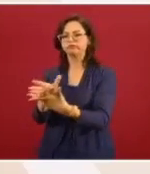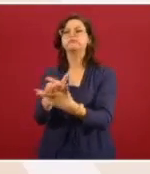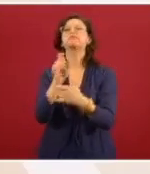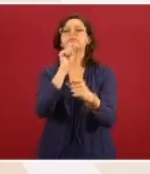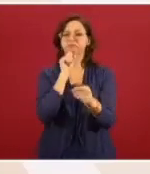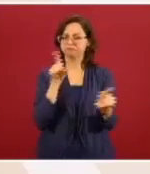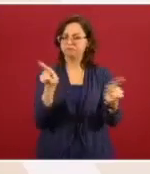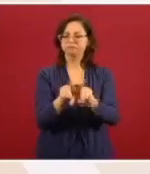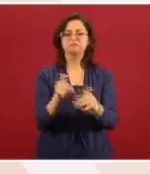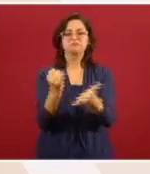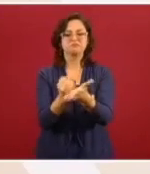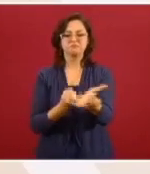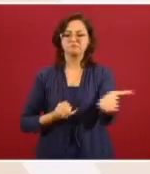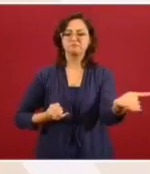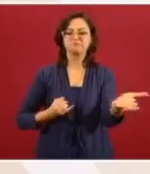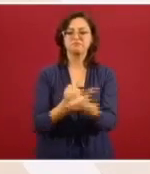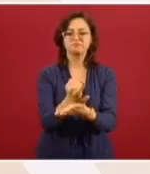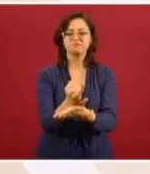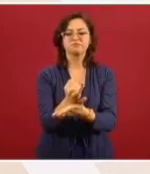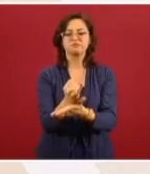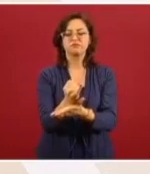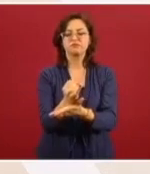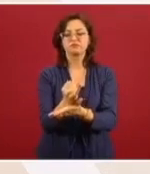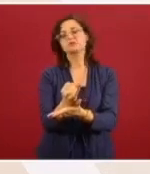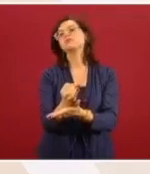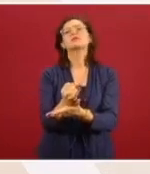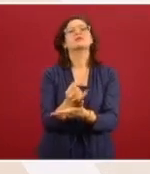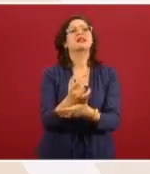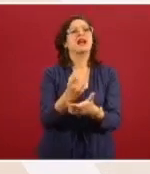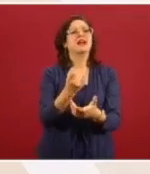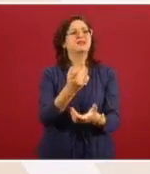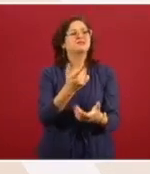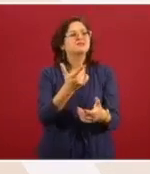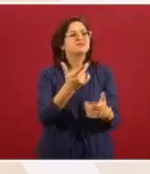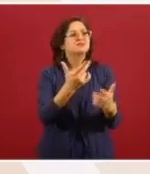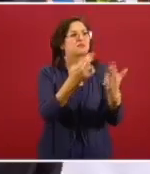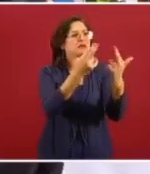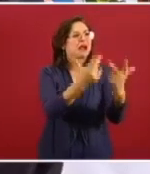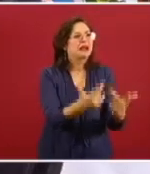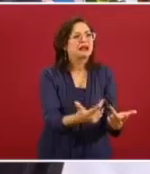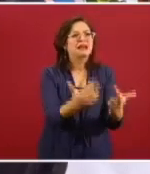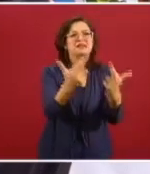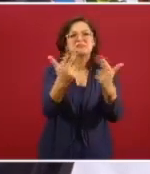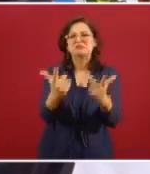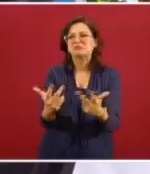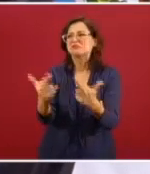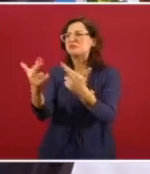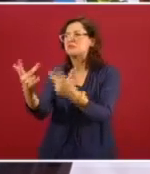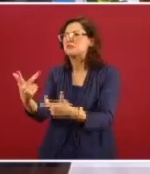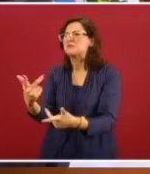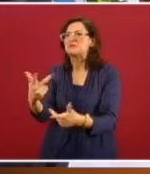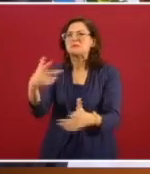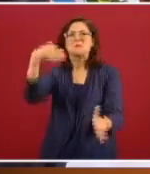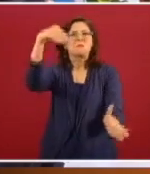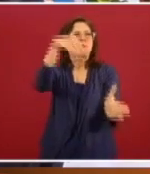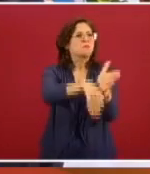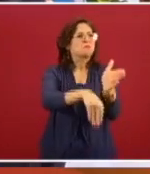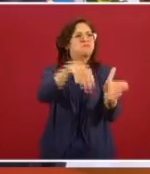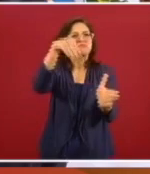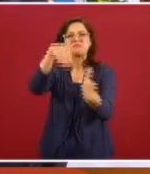decisión de superar el estado ruinoso en el que nos dejaron el